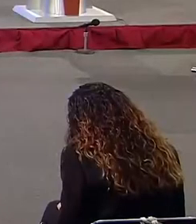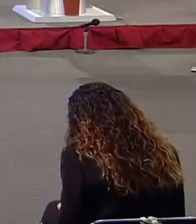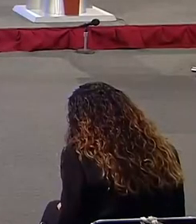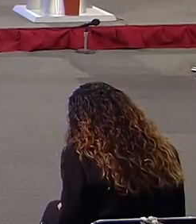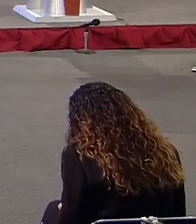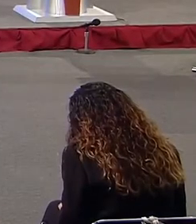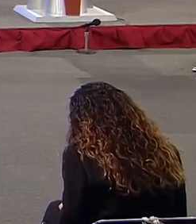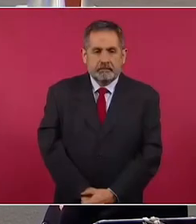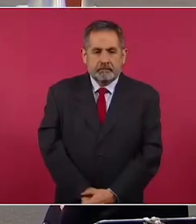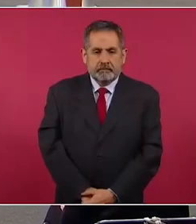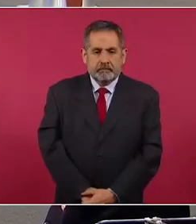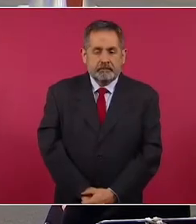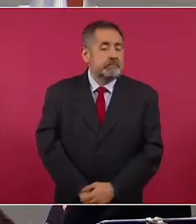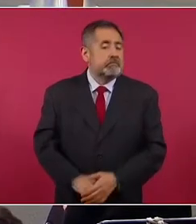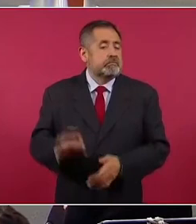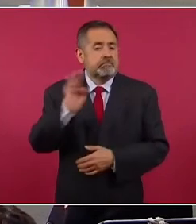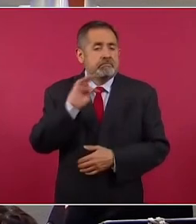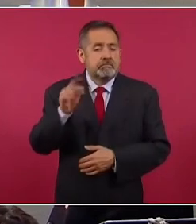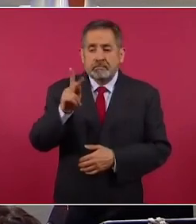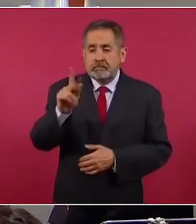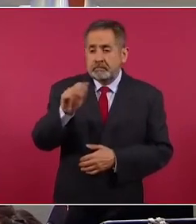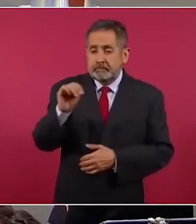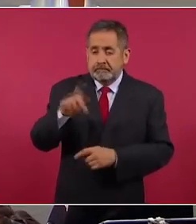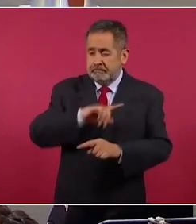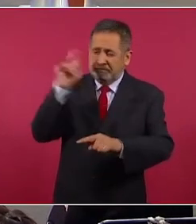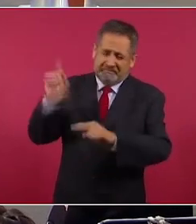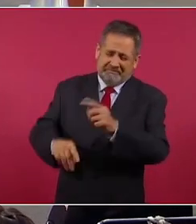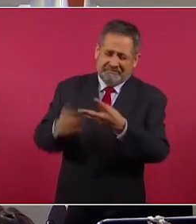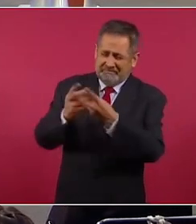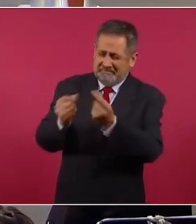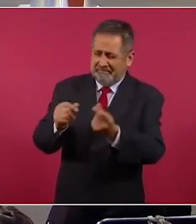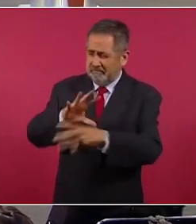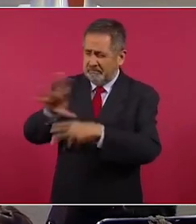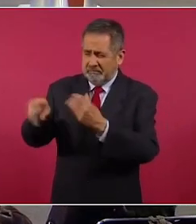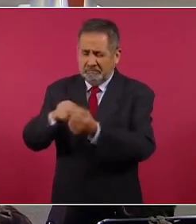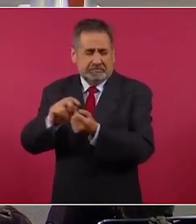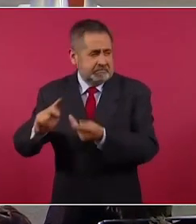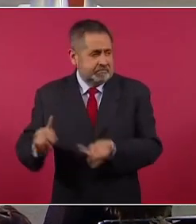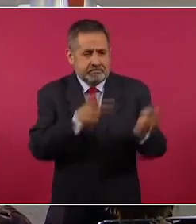¿Qué hubiese pasado si acaban con la Comisión Federal de Electricidad?